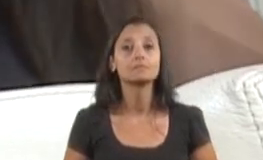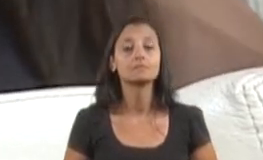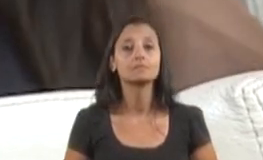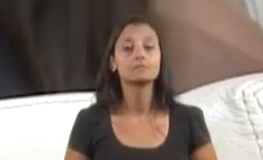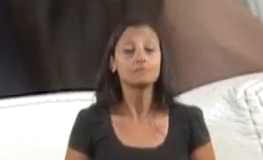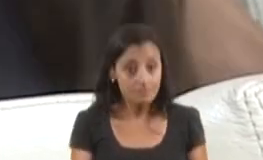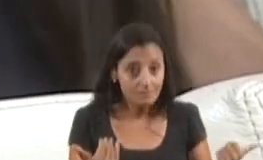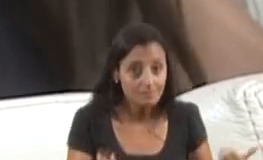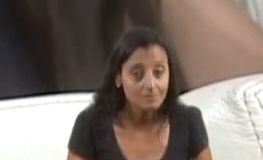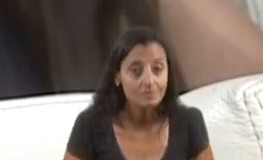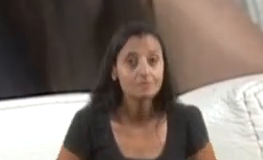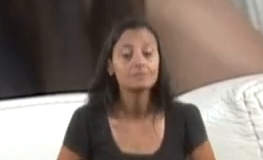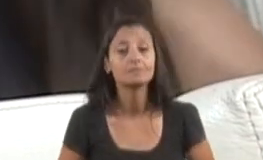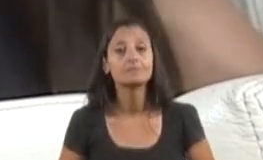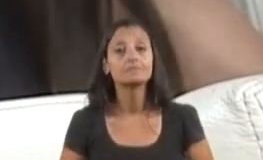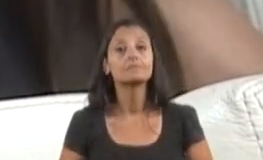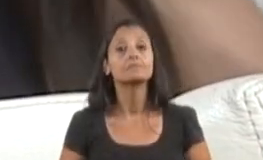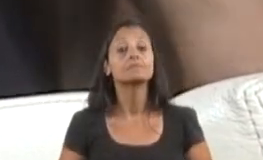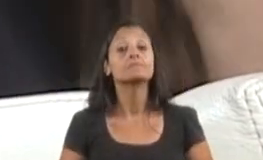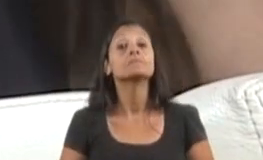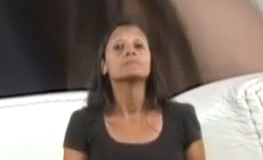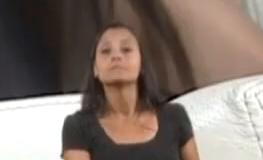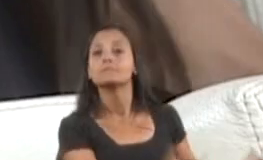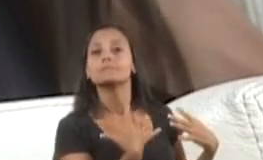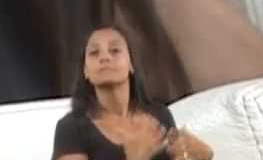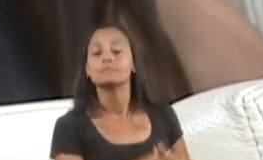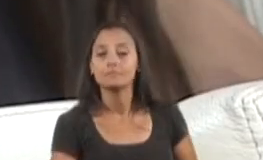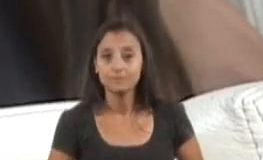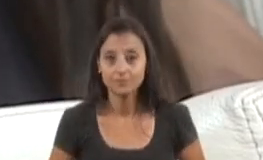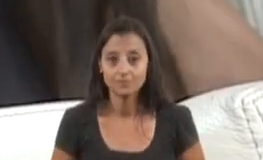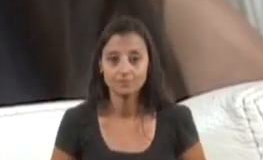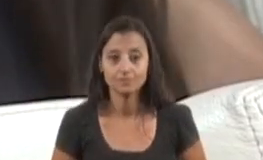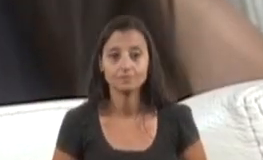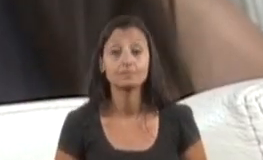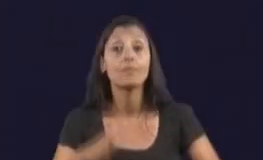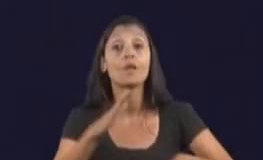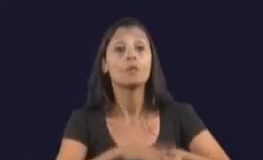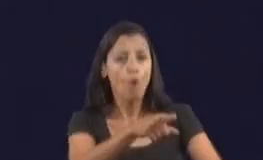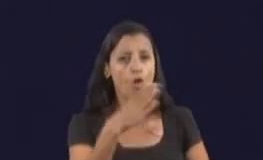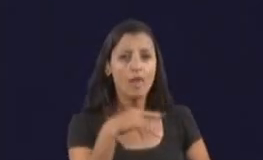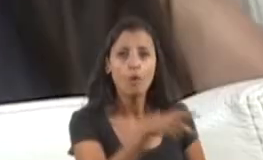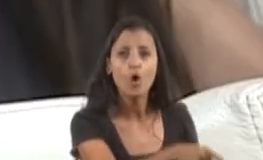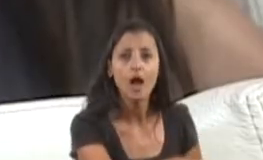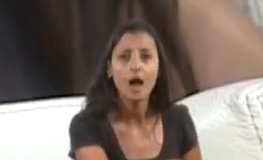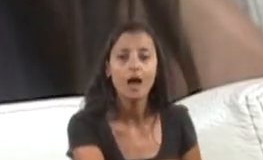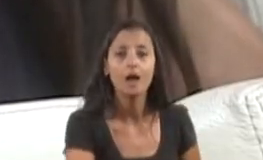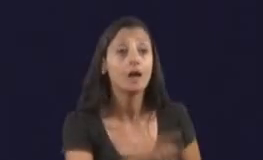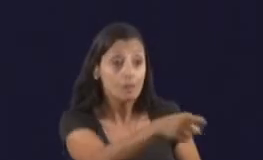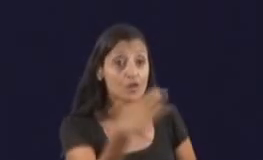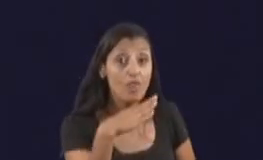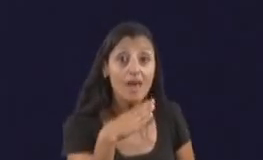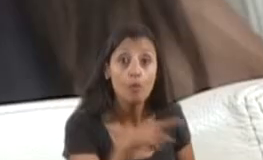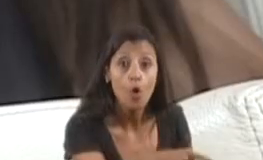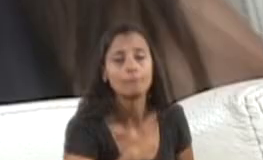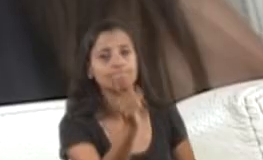Vamos. ¿Qué tal, Manuel? No, me contagió. Ahí va. El aire ¿Vos sos de Boca, acondicionado. Manuel. ¿Sos de Boca